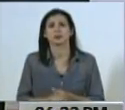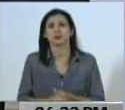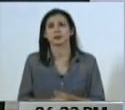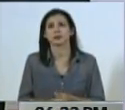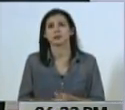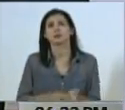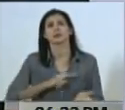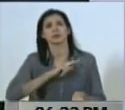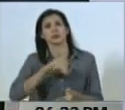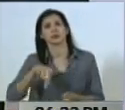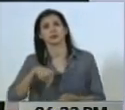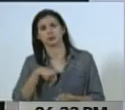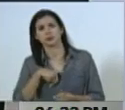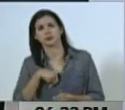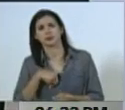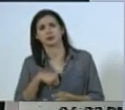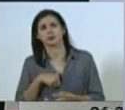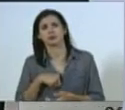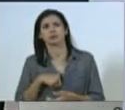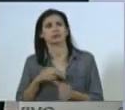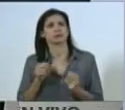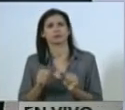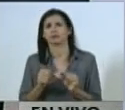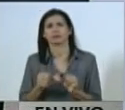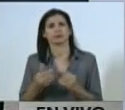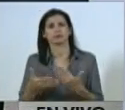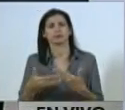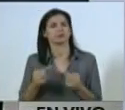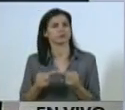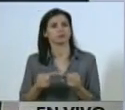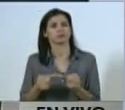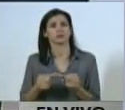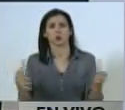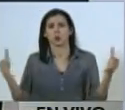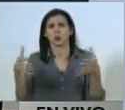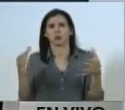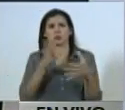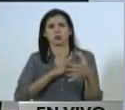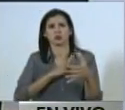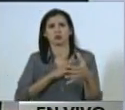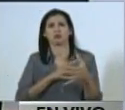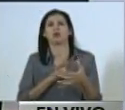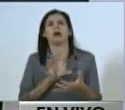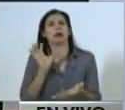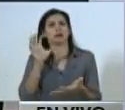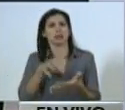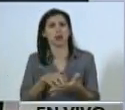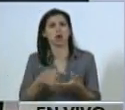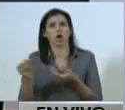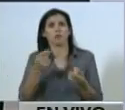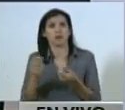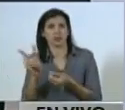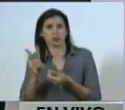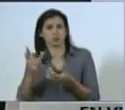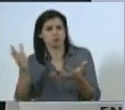Y nosotros mantuvimos nuestra sociedad, nuestro Estado y nuestra economía